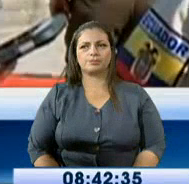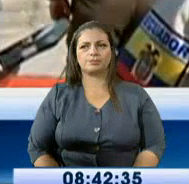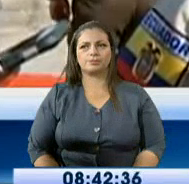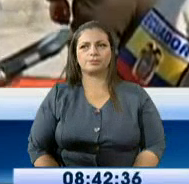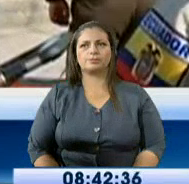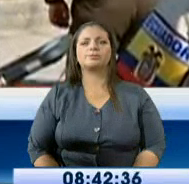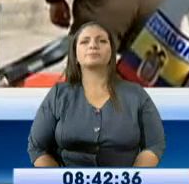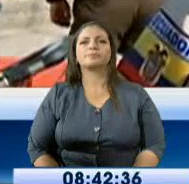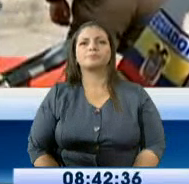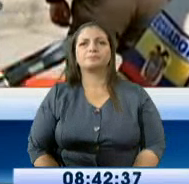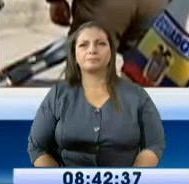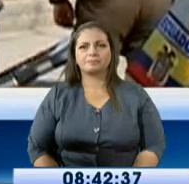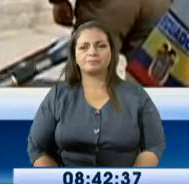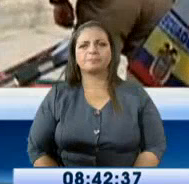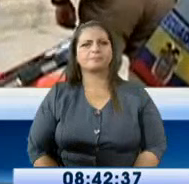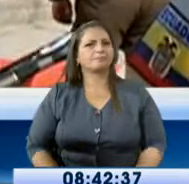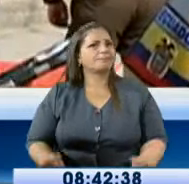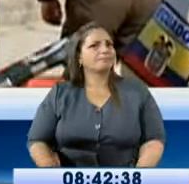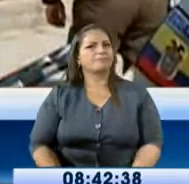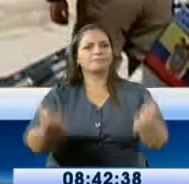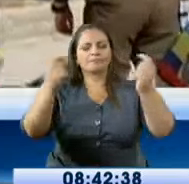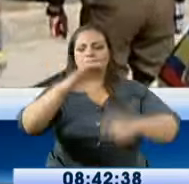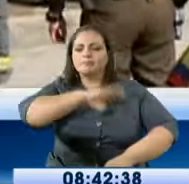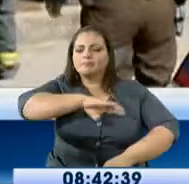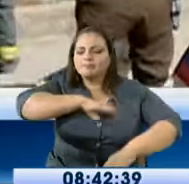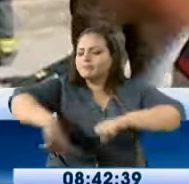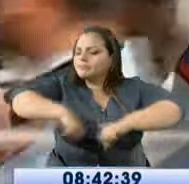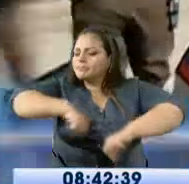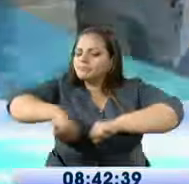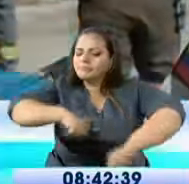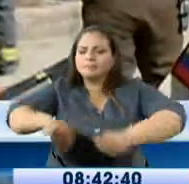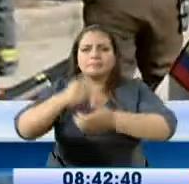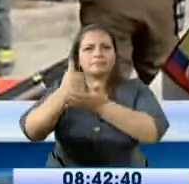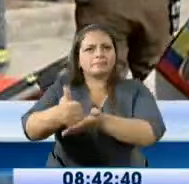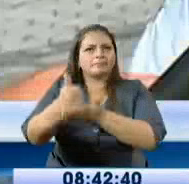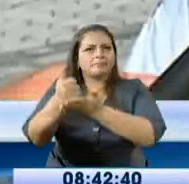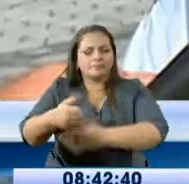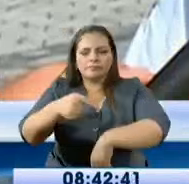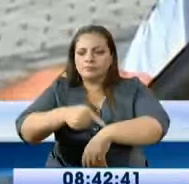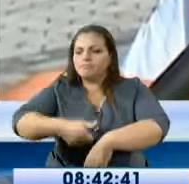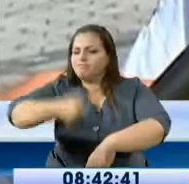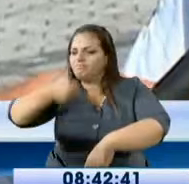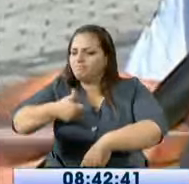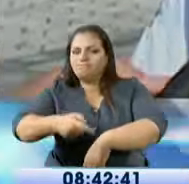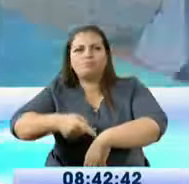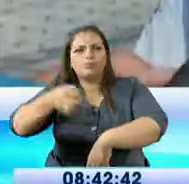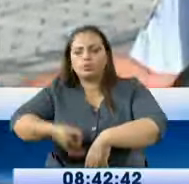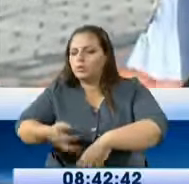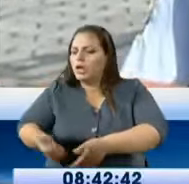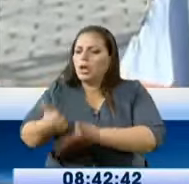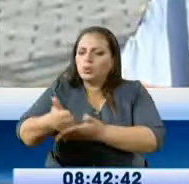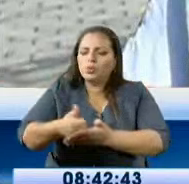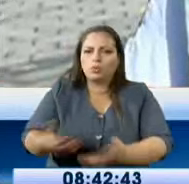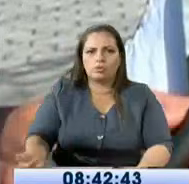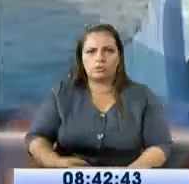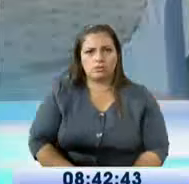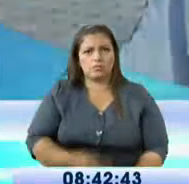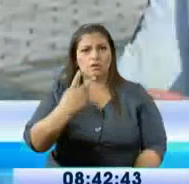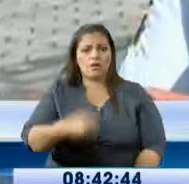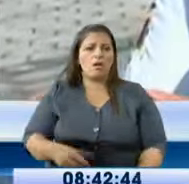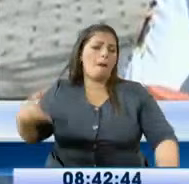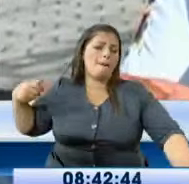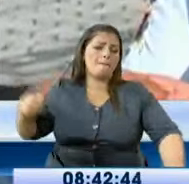Afortunadamente, por el entrenamiento policial, tuvieron la posibilidad de evacuarles a tiempo a los heridos. Es un choque lateral con estrellamiento y volcamiento